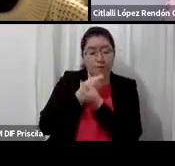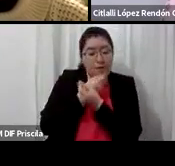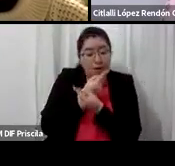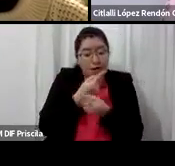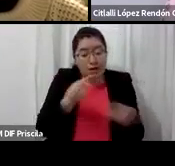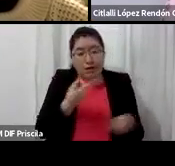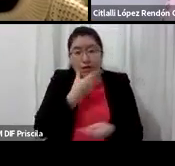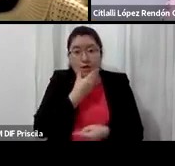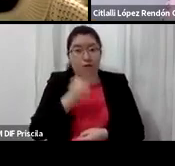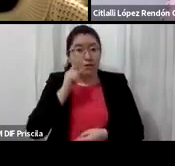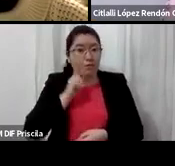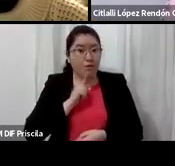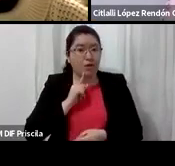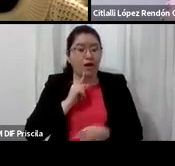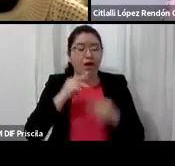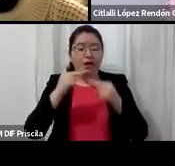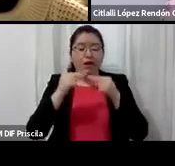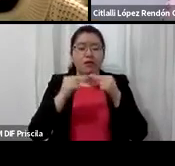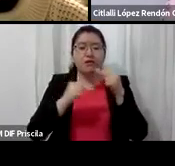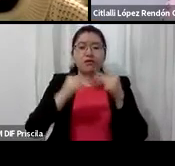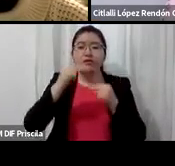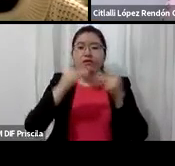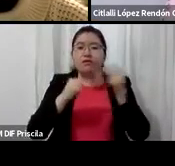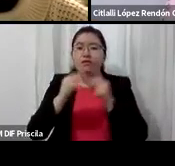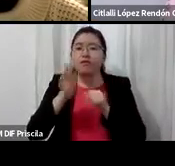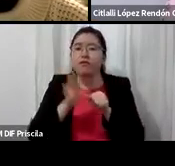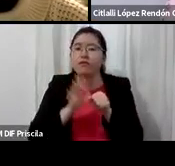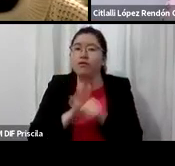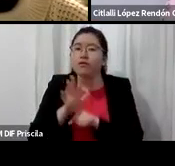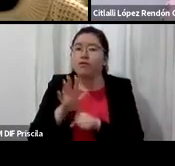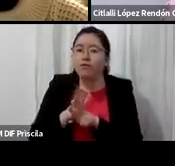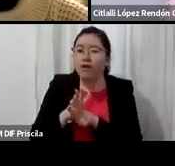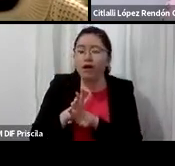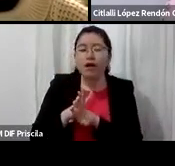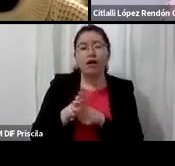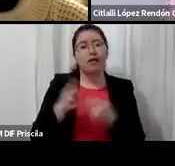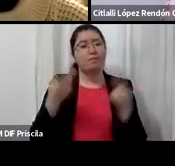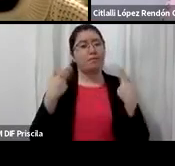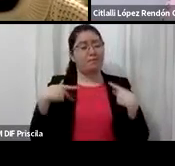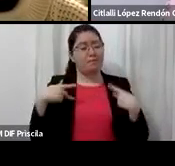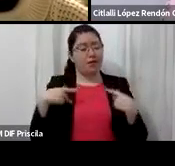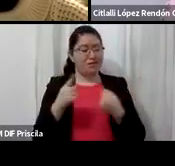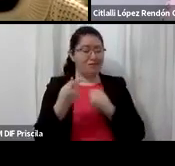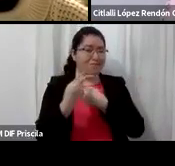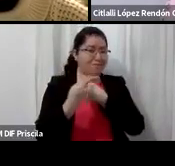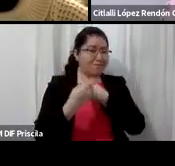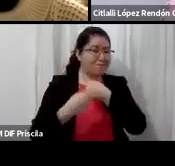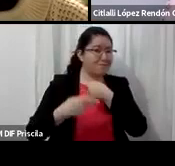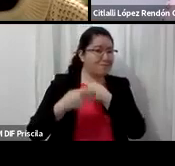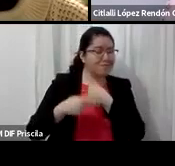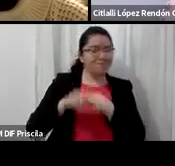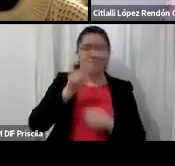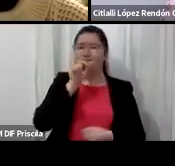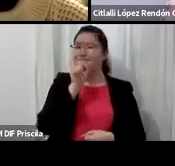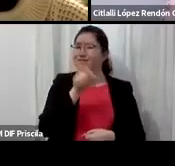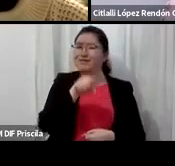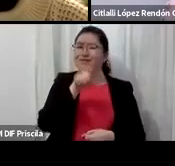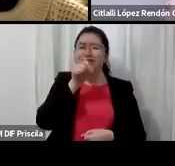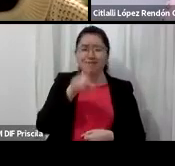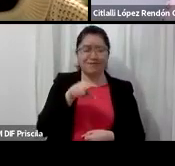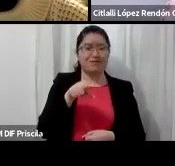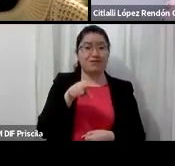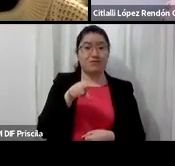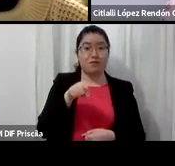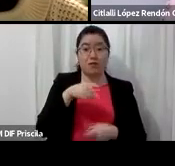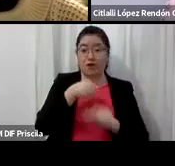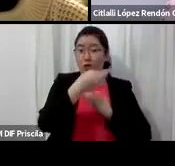nivel también, o los que están en riesgo también, o sea, hay mil de cosas, pero no podemos encuadrar todas porque